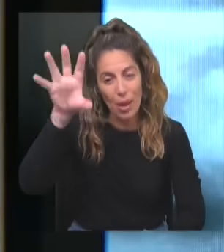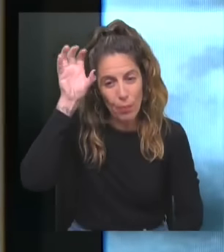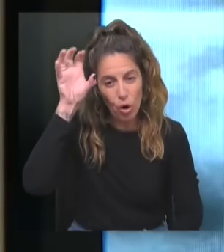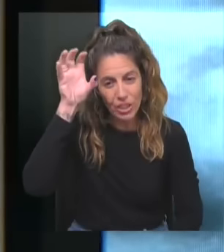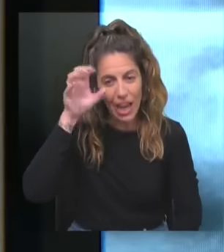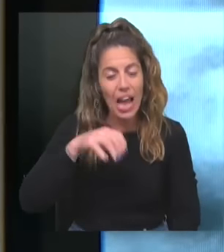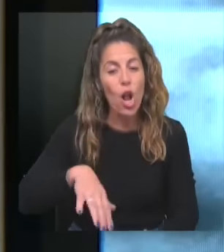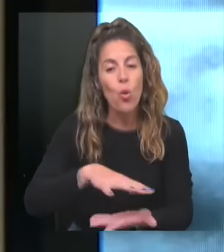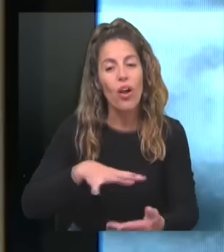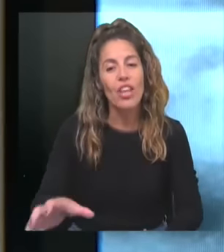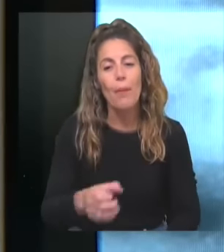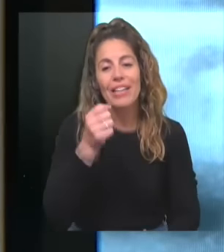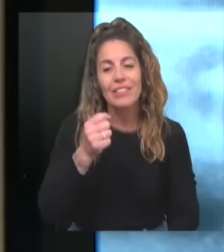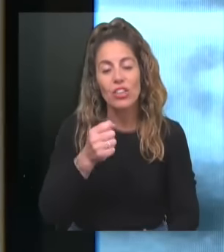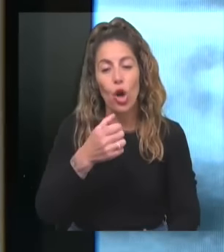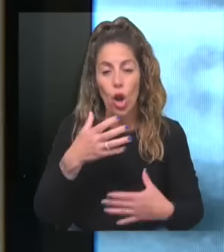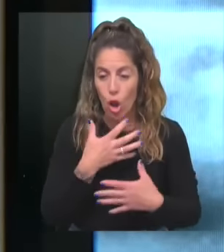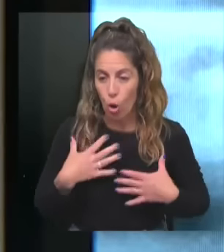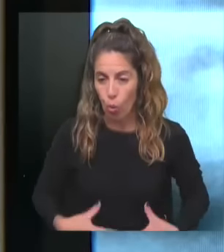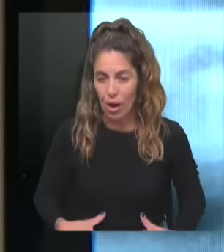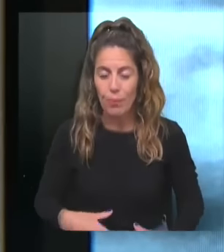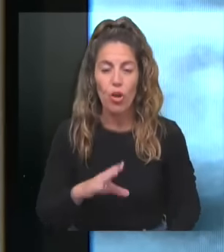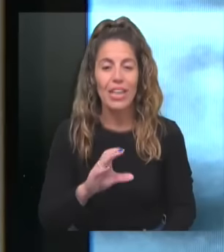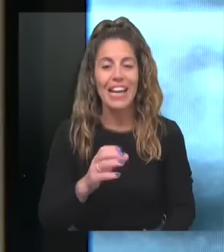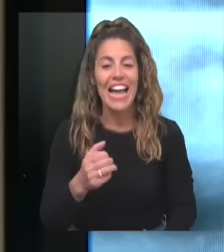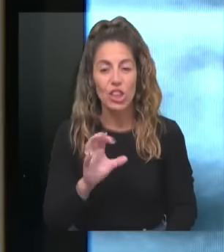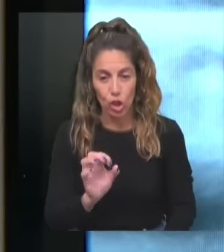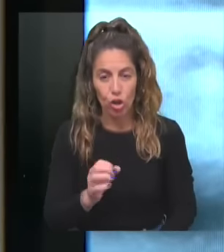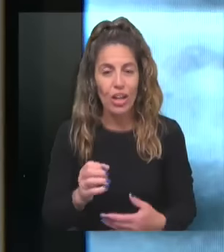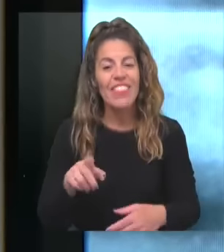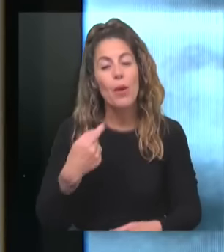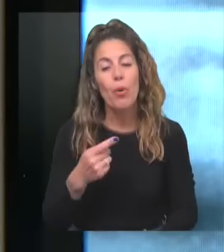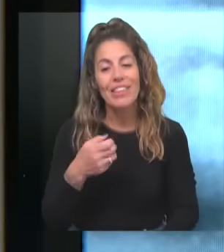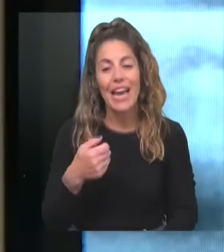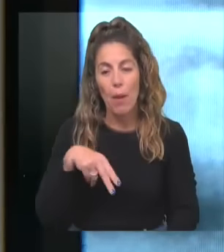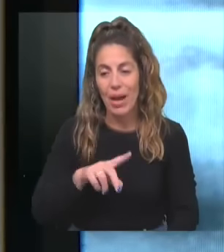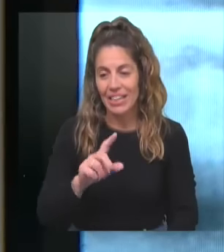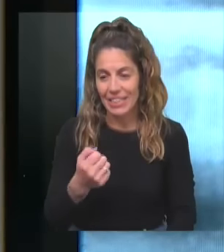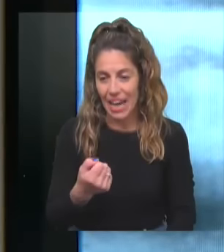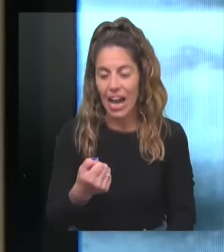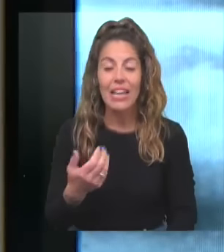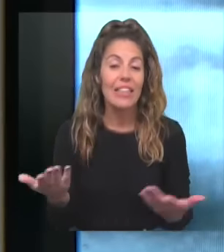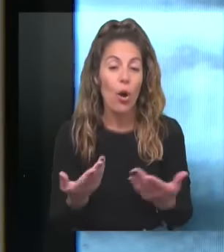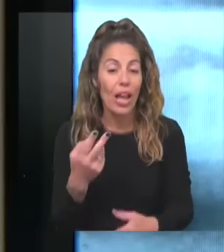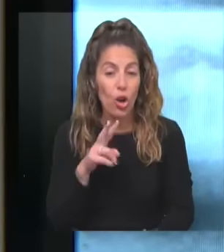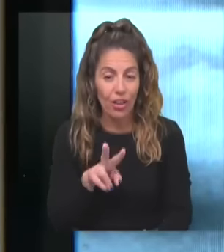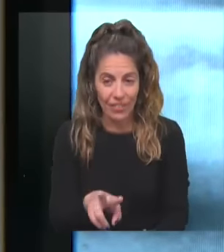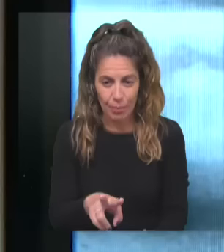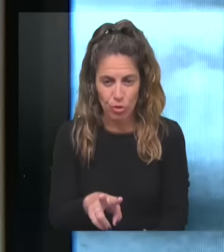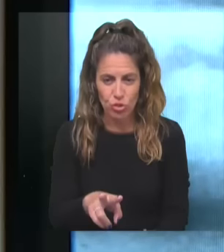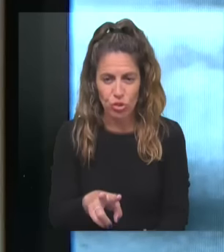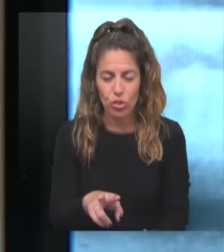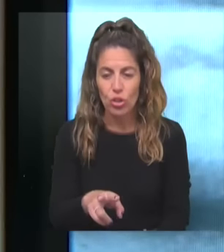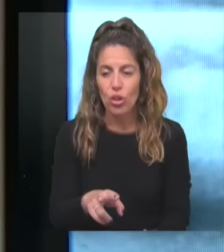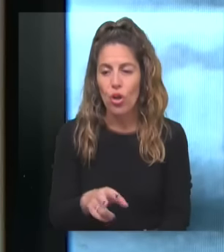que aparecieron los restos de Julio Castro y ahora después de Amalia Sanjurjo, y ahora esto que vemos. Entonces,